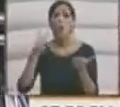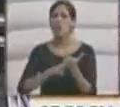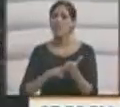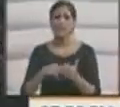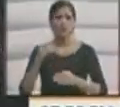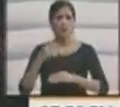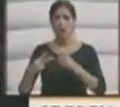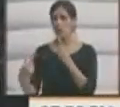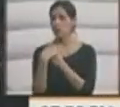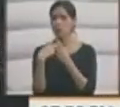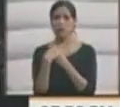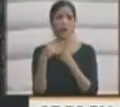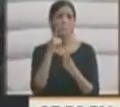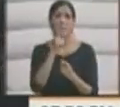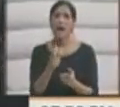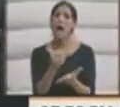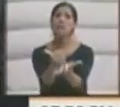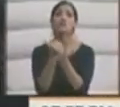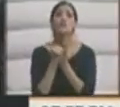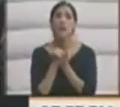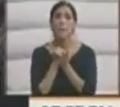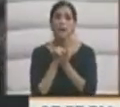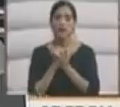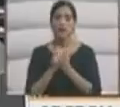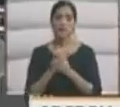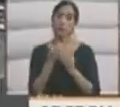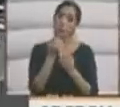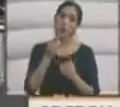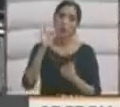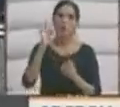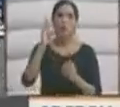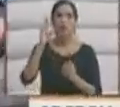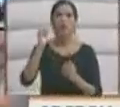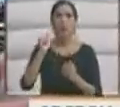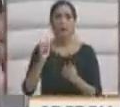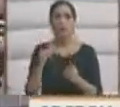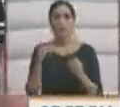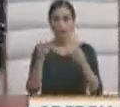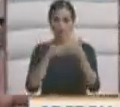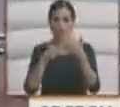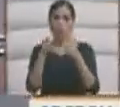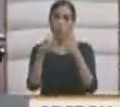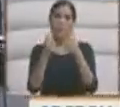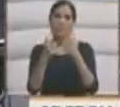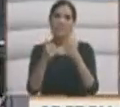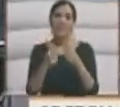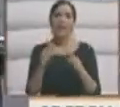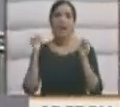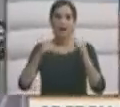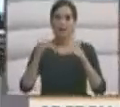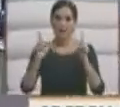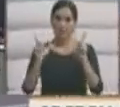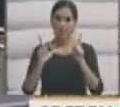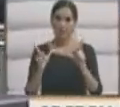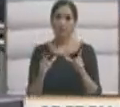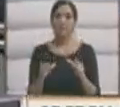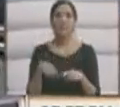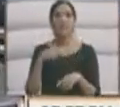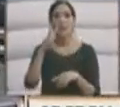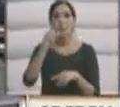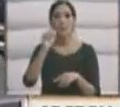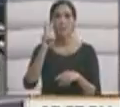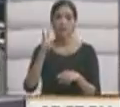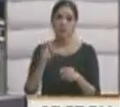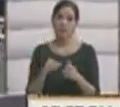mal, paisano, ayúdame. Bueno, Fran Arturo, estamos leyendo tu mensaje en vivo y en directo desde el canal del Estado